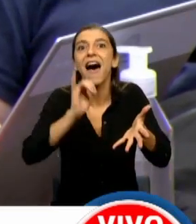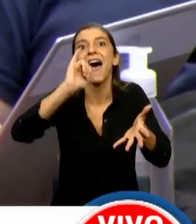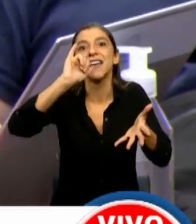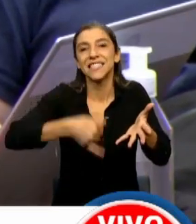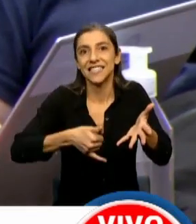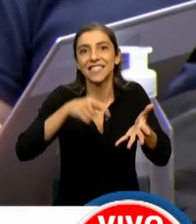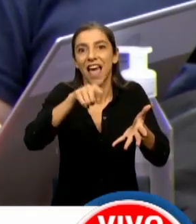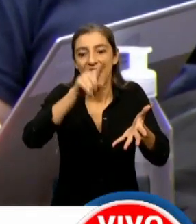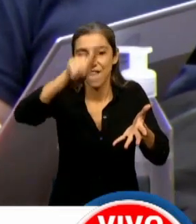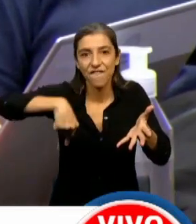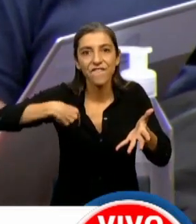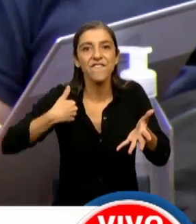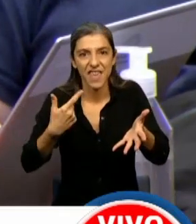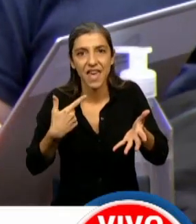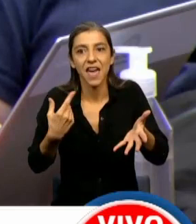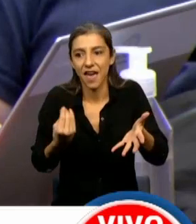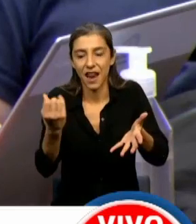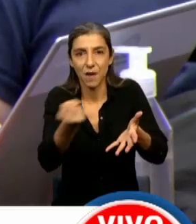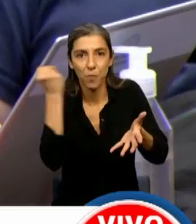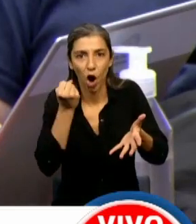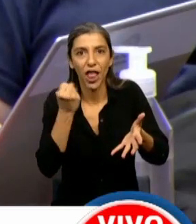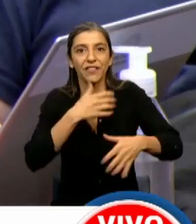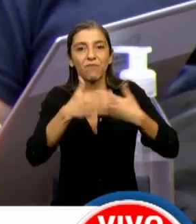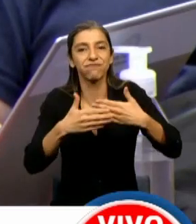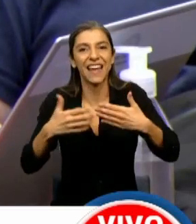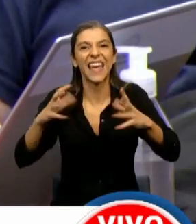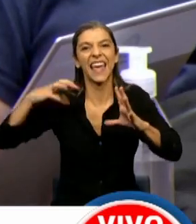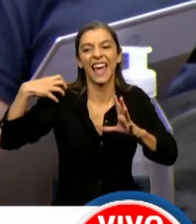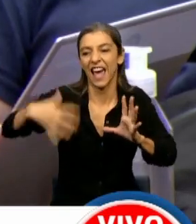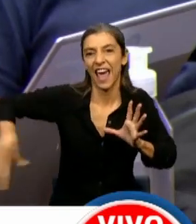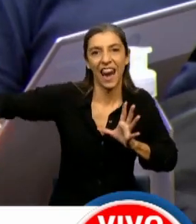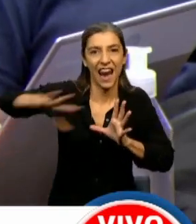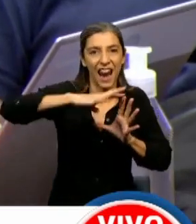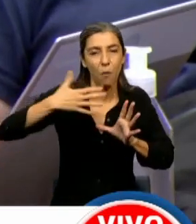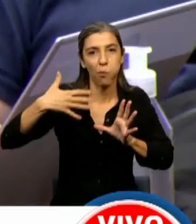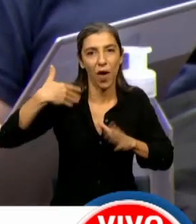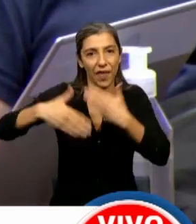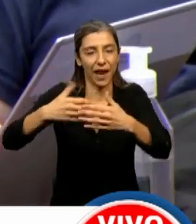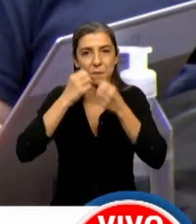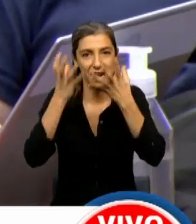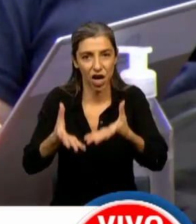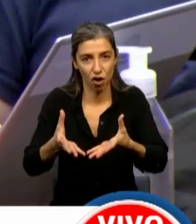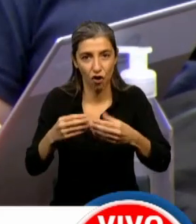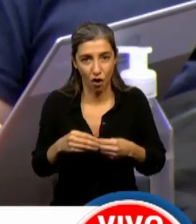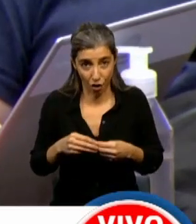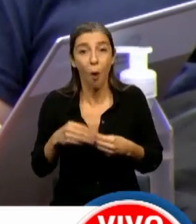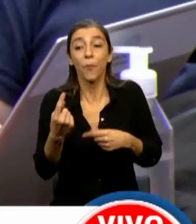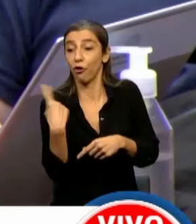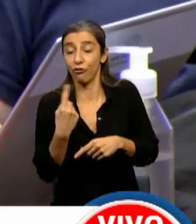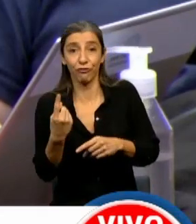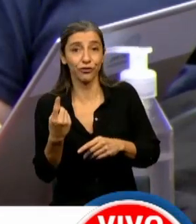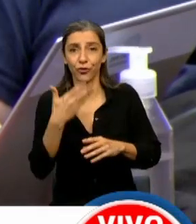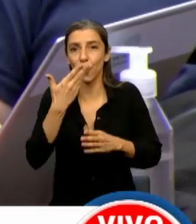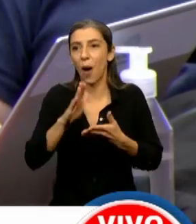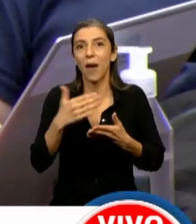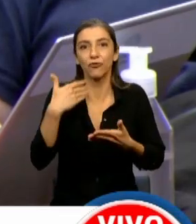sido el sector que lideró el proceso de recesión de la economía argentina en el periodo anterior. Porque en definitiva lo que estamos discutiendo es si queremos un país con o